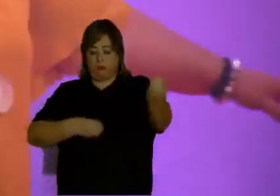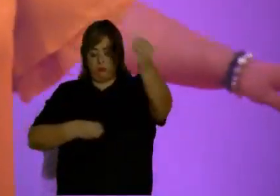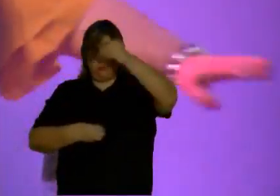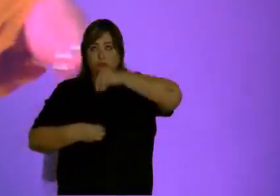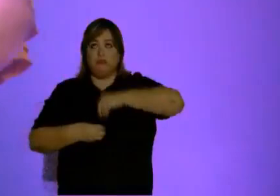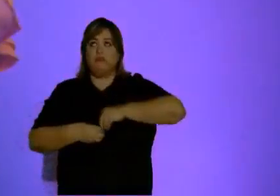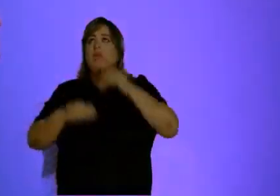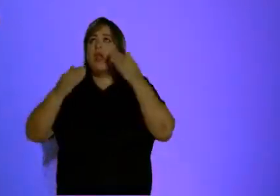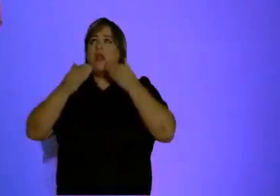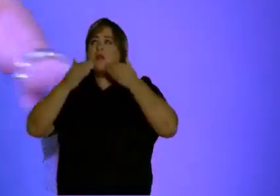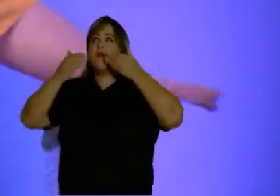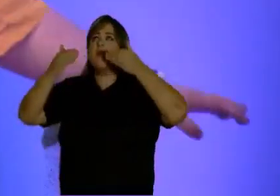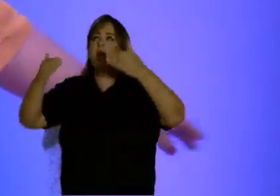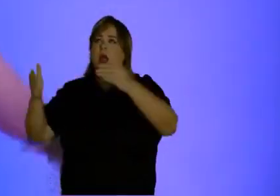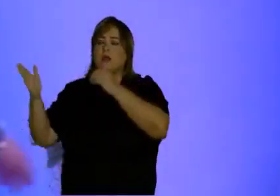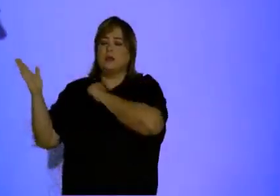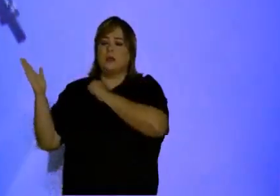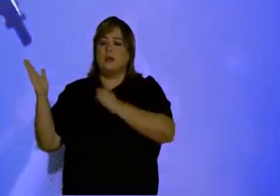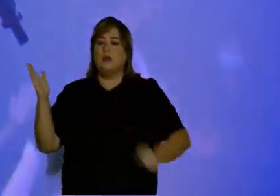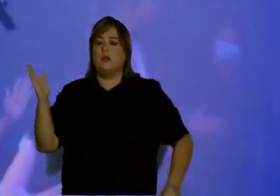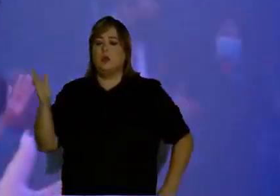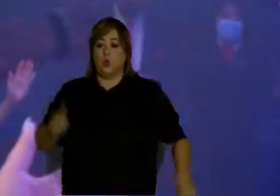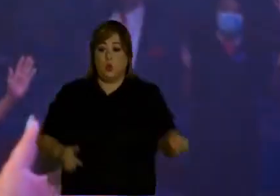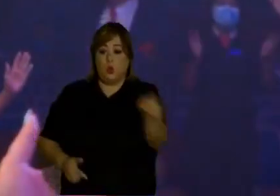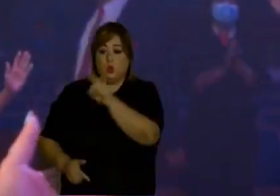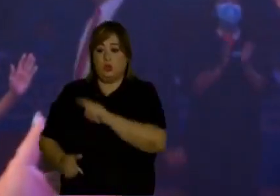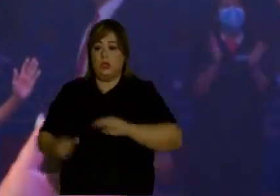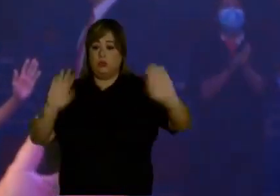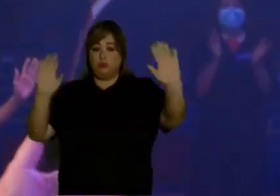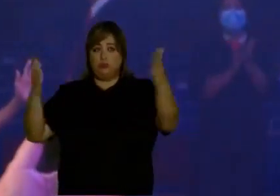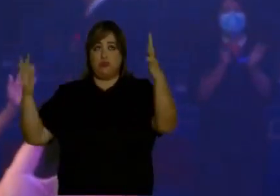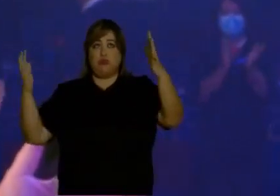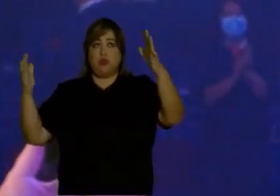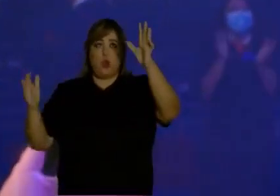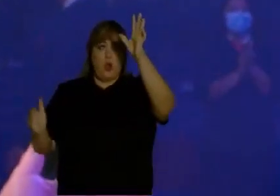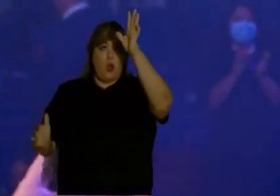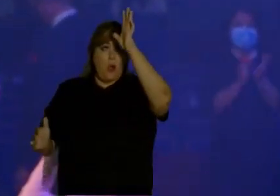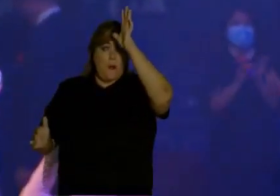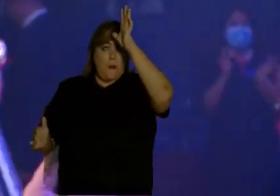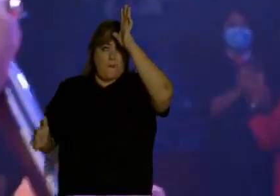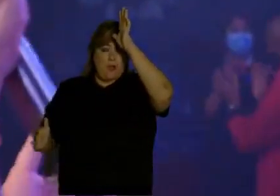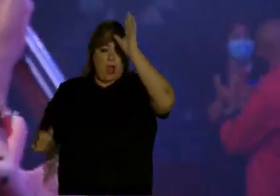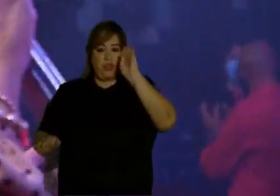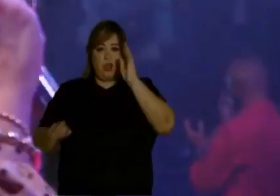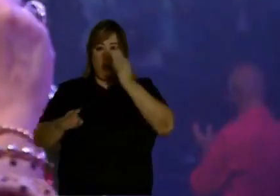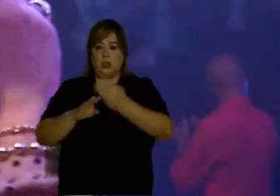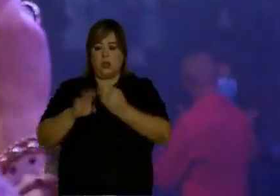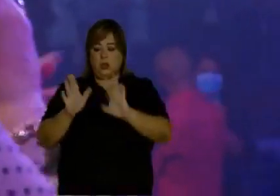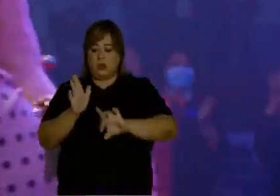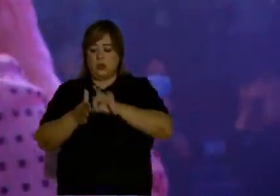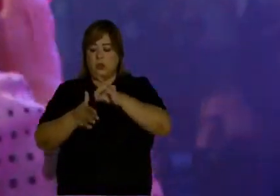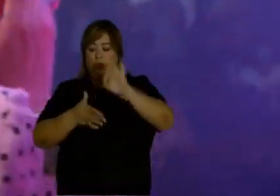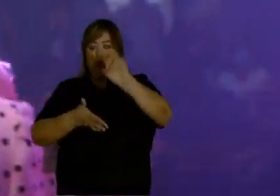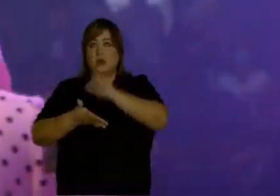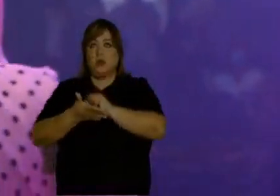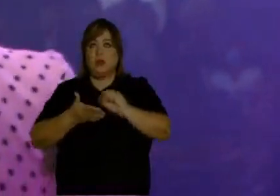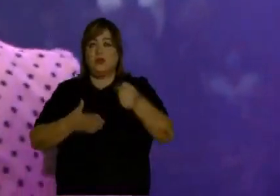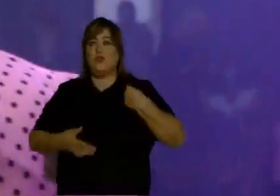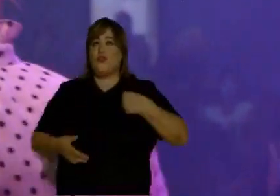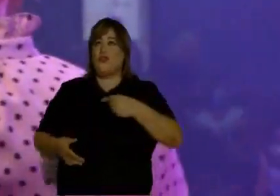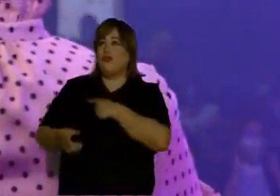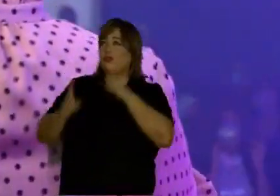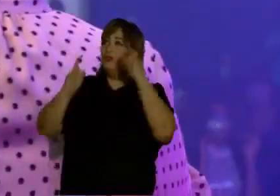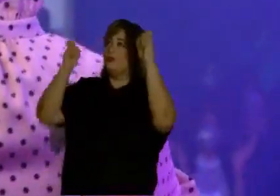Gracias, Señor. Denle un fuerte aplauso al Padre, al Hijo y al Espíritu Santo. Celébrelo. Él está donde